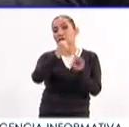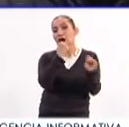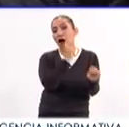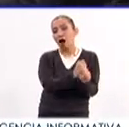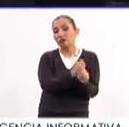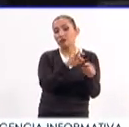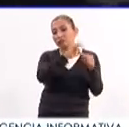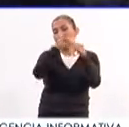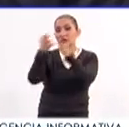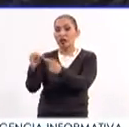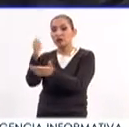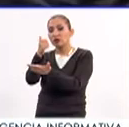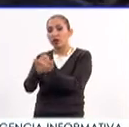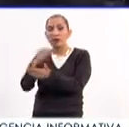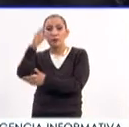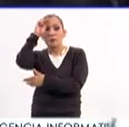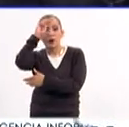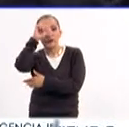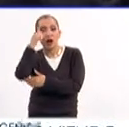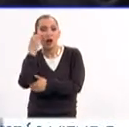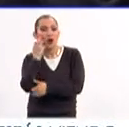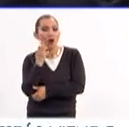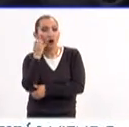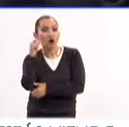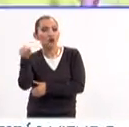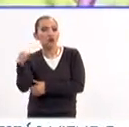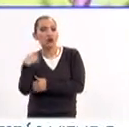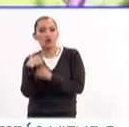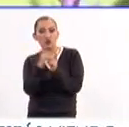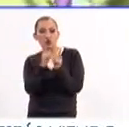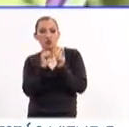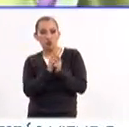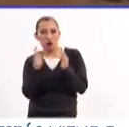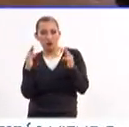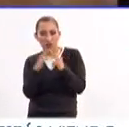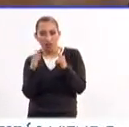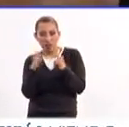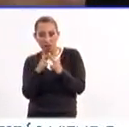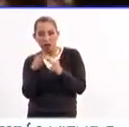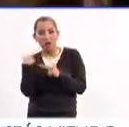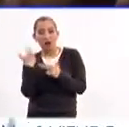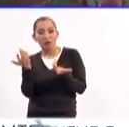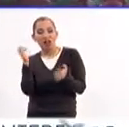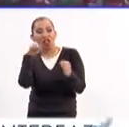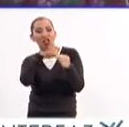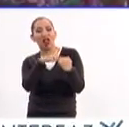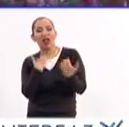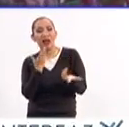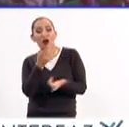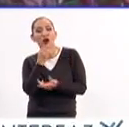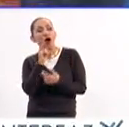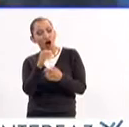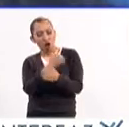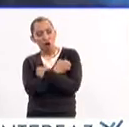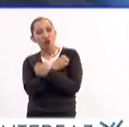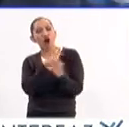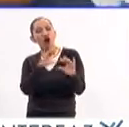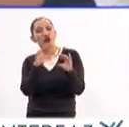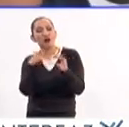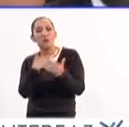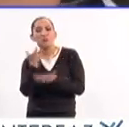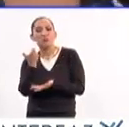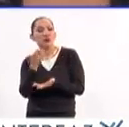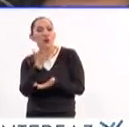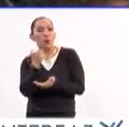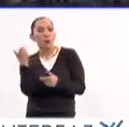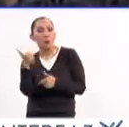fue llevada a la ciudad de Monterrey, en Nuevo León, por una organización religiosa, bajo la falsa promesa de una educación sin costo.